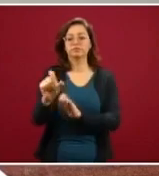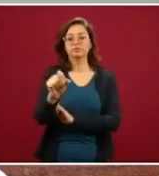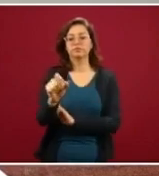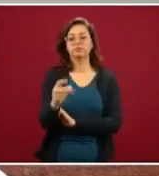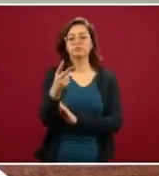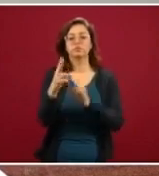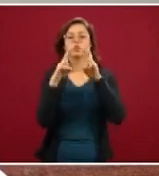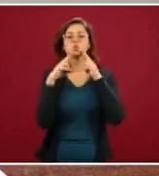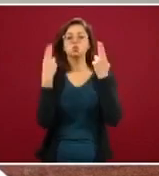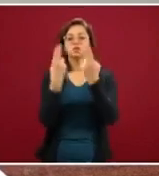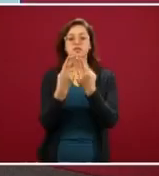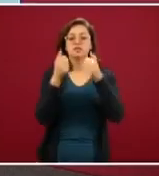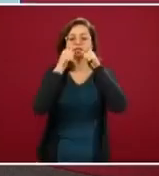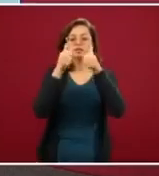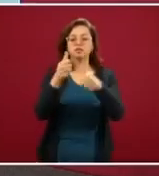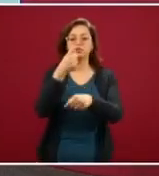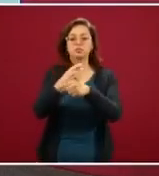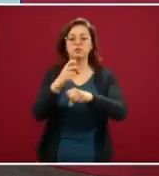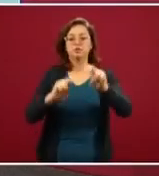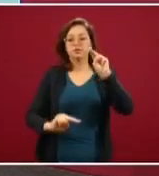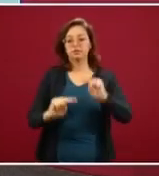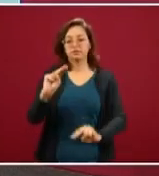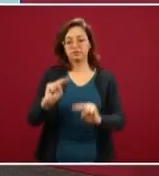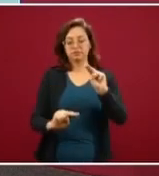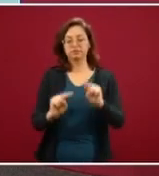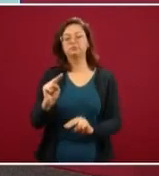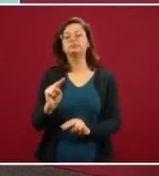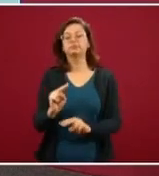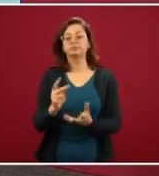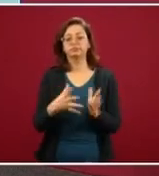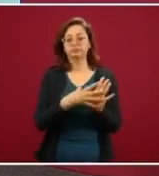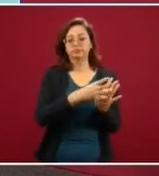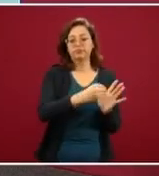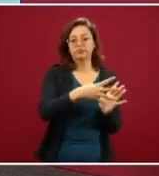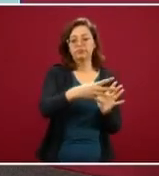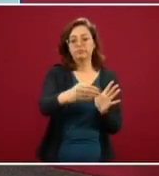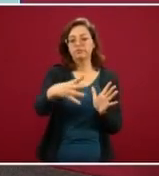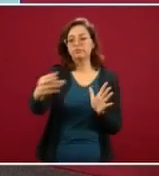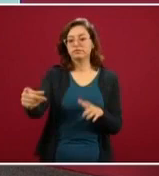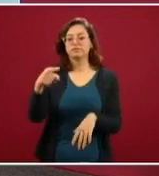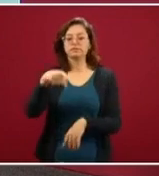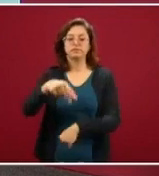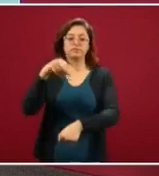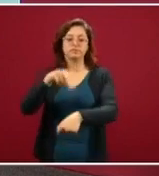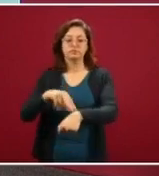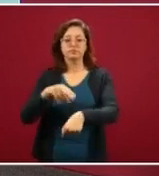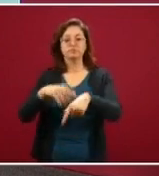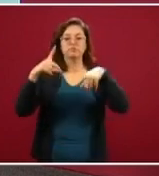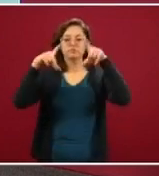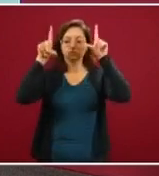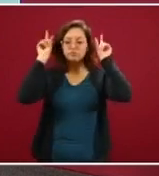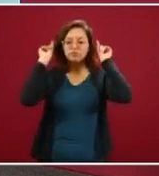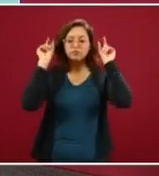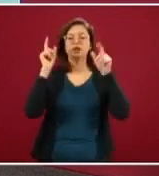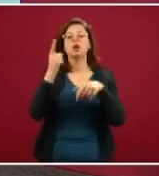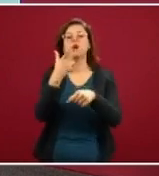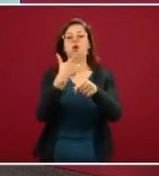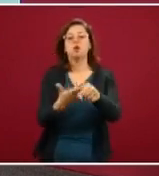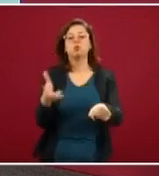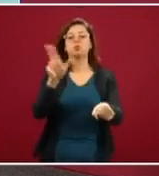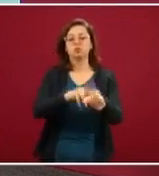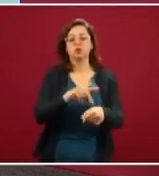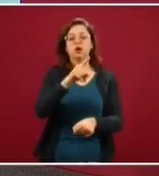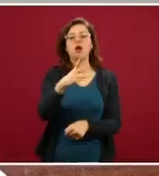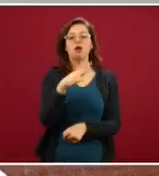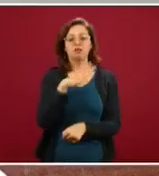3,622 unidades de primer nivel. En el primer nivel lo ayuda el médico pasante o la enfermera, y en los hospitales sí